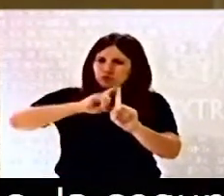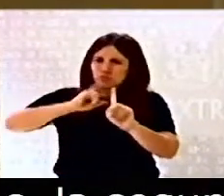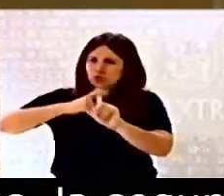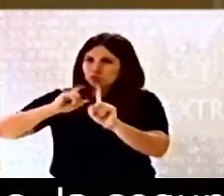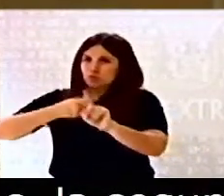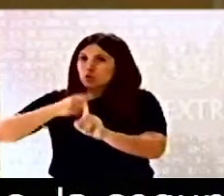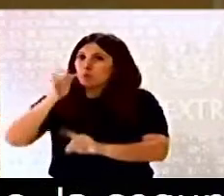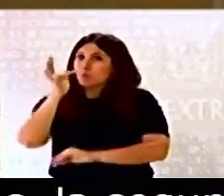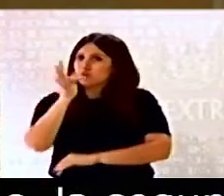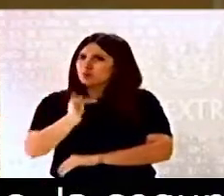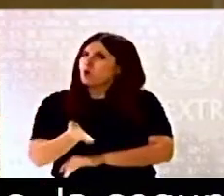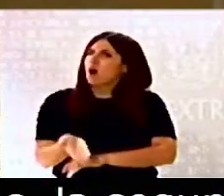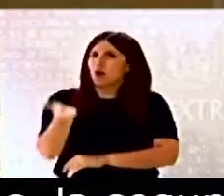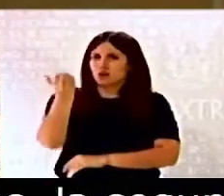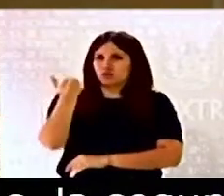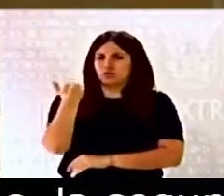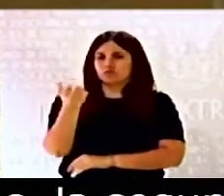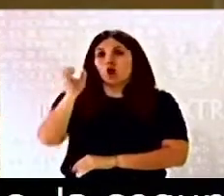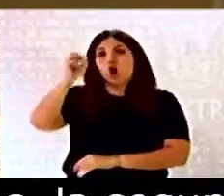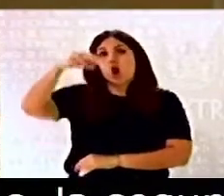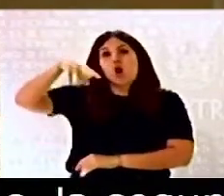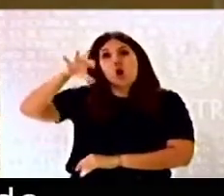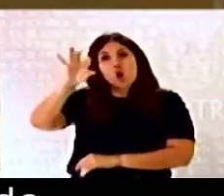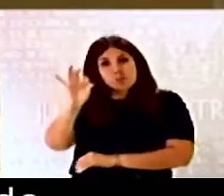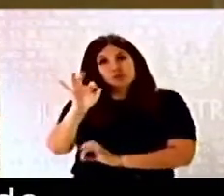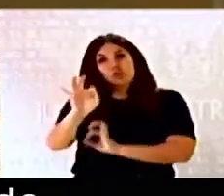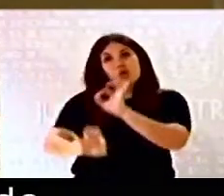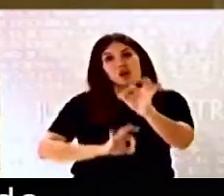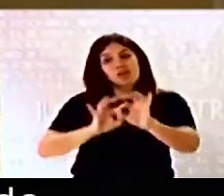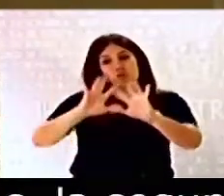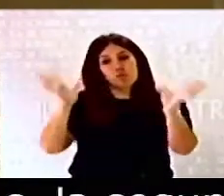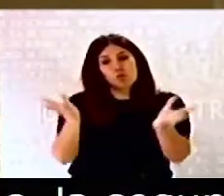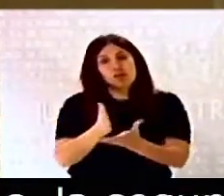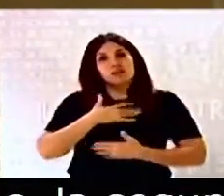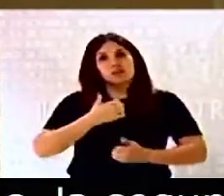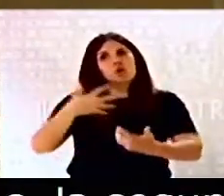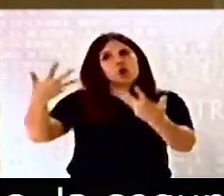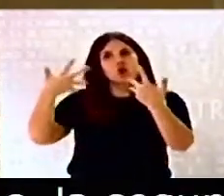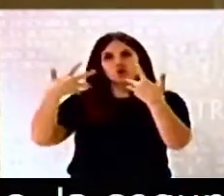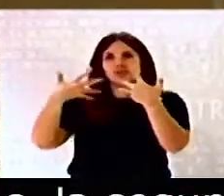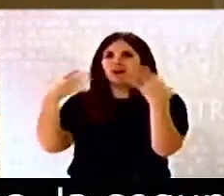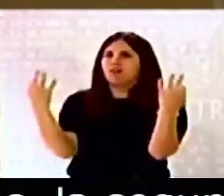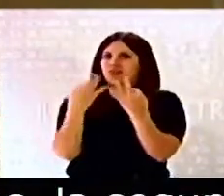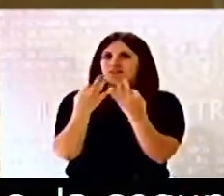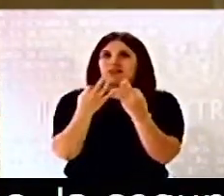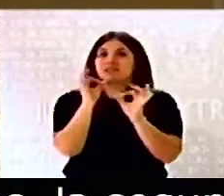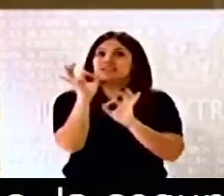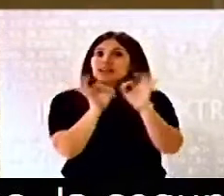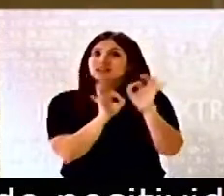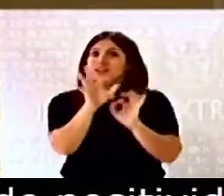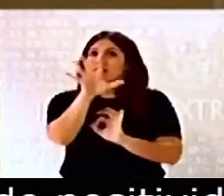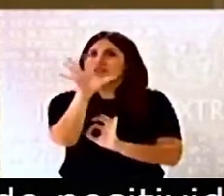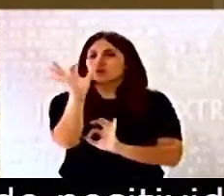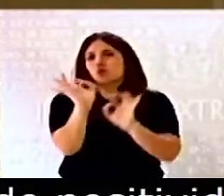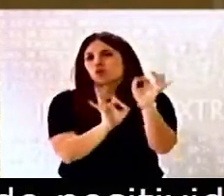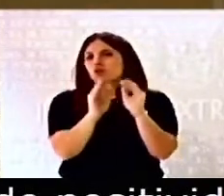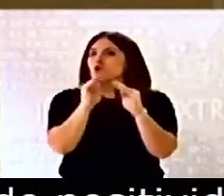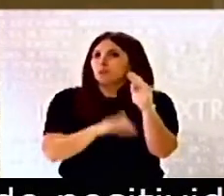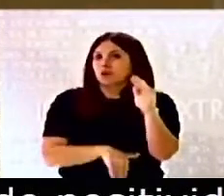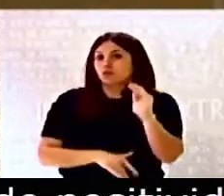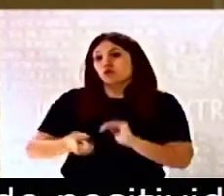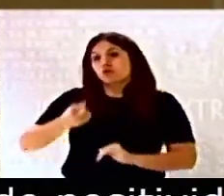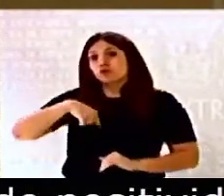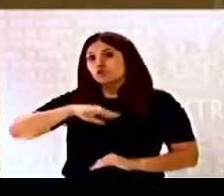recomienda que la tasa de positividad esté por debajo del 5%. estamos en el